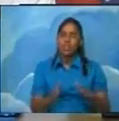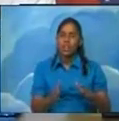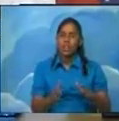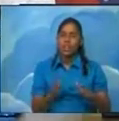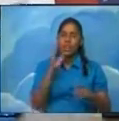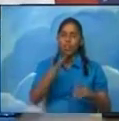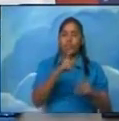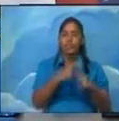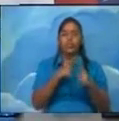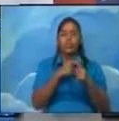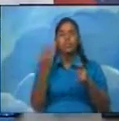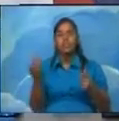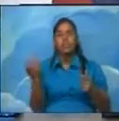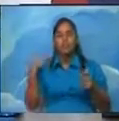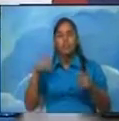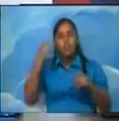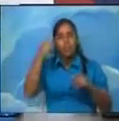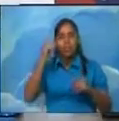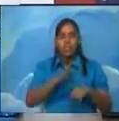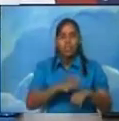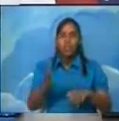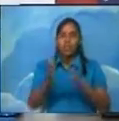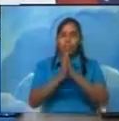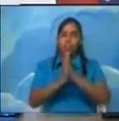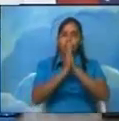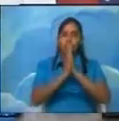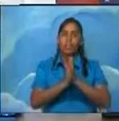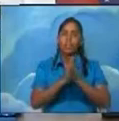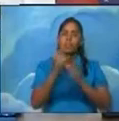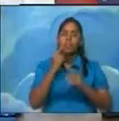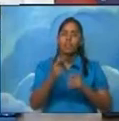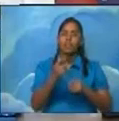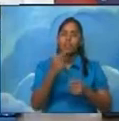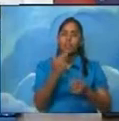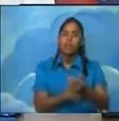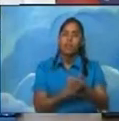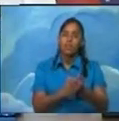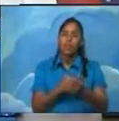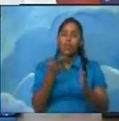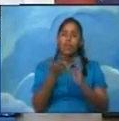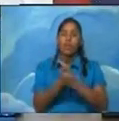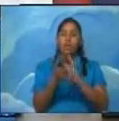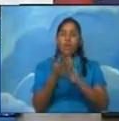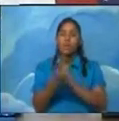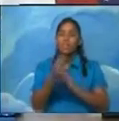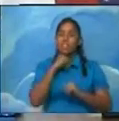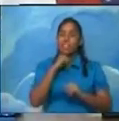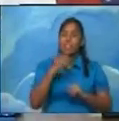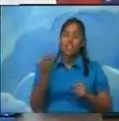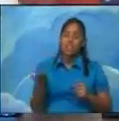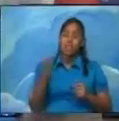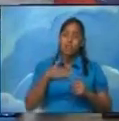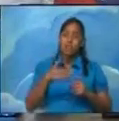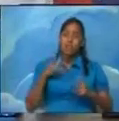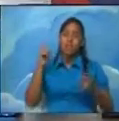Puerta. Y entonces, ¿qué voy a orar por tu marido? Me dice: no, hermano Puerta, lo que pasa es